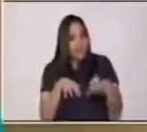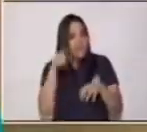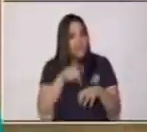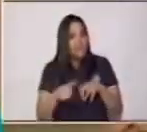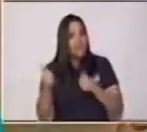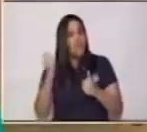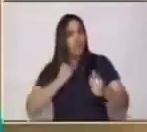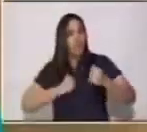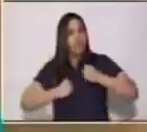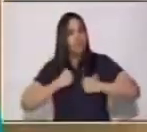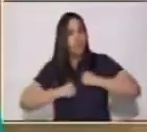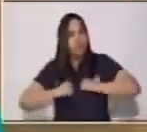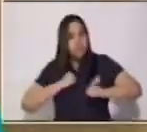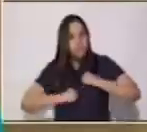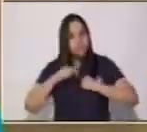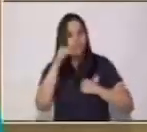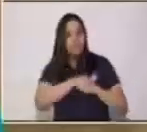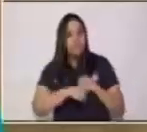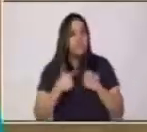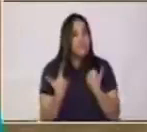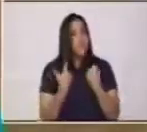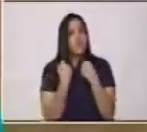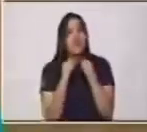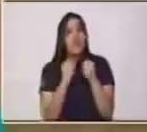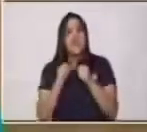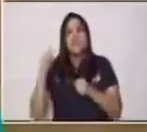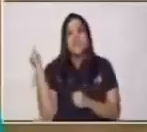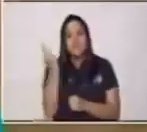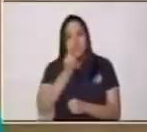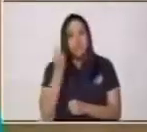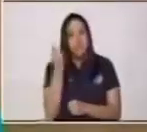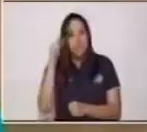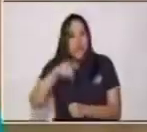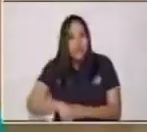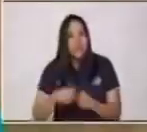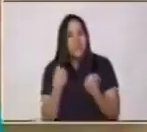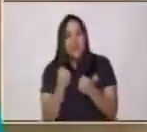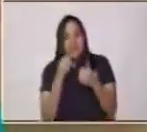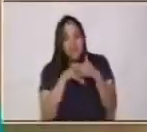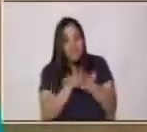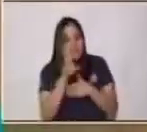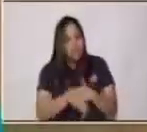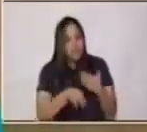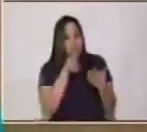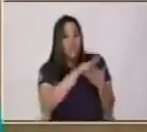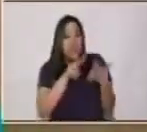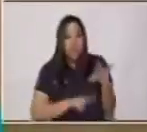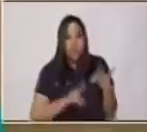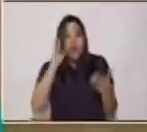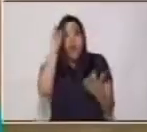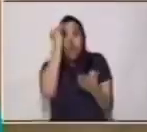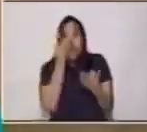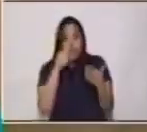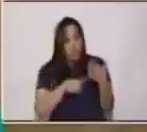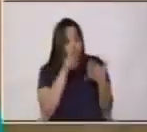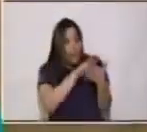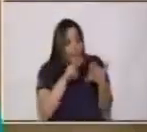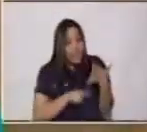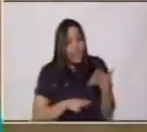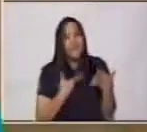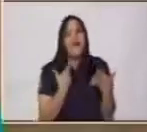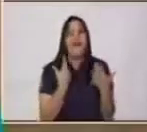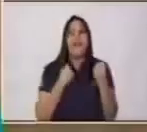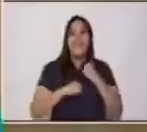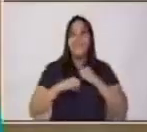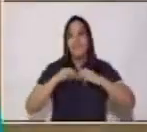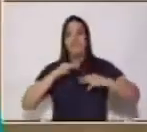relatando sucesos, la acción va a ser lo más importante dentro de esta trama, porque la acción hace que se muevan los personajes,